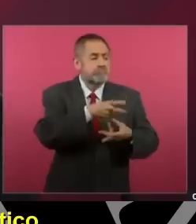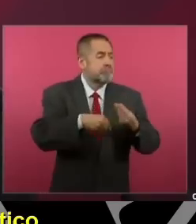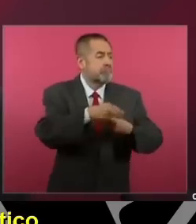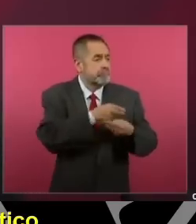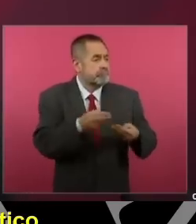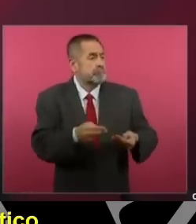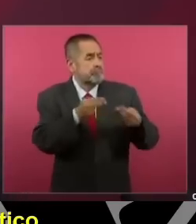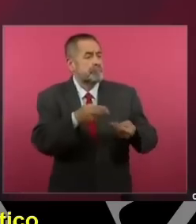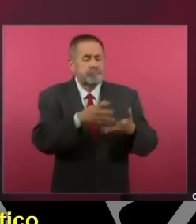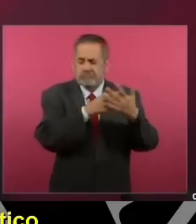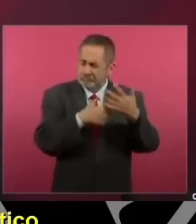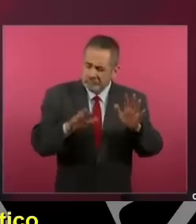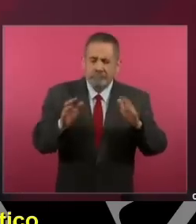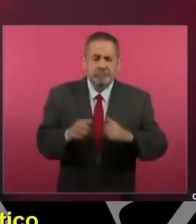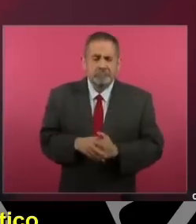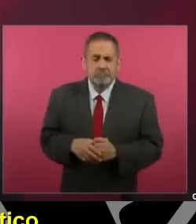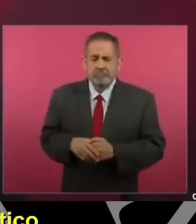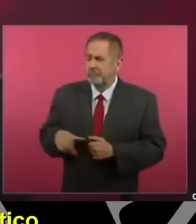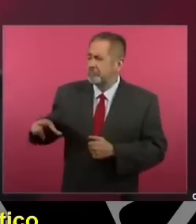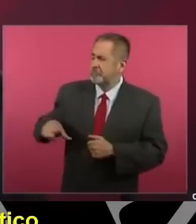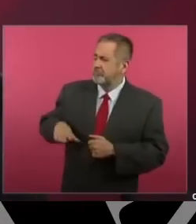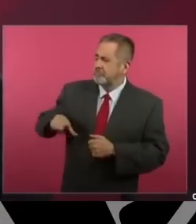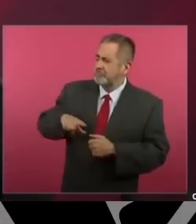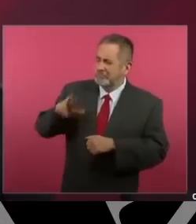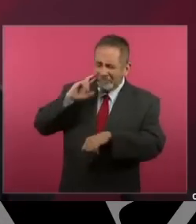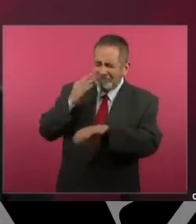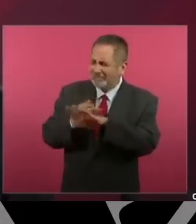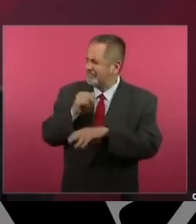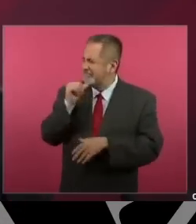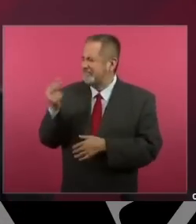que incumpla su responsabilidad social